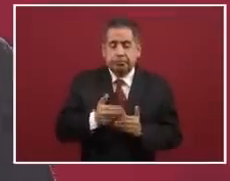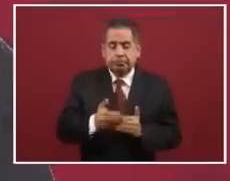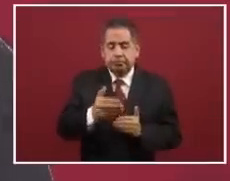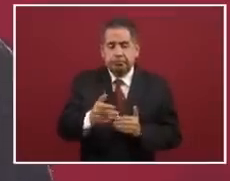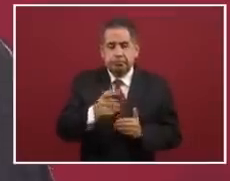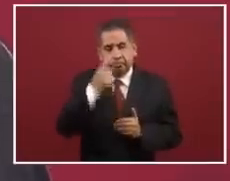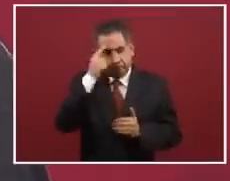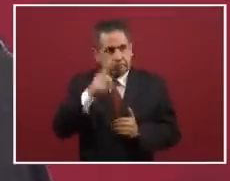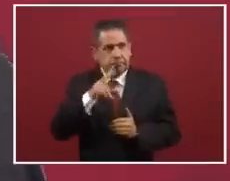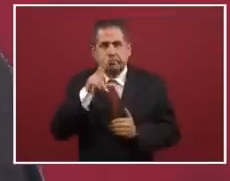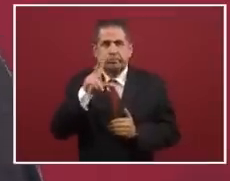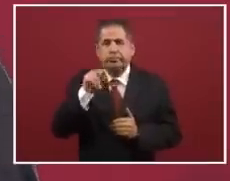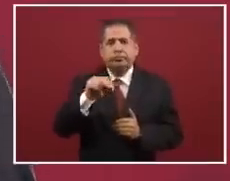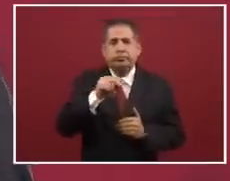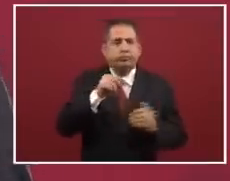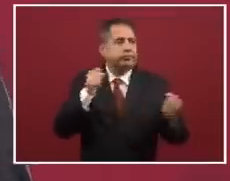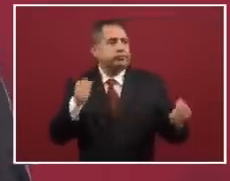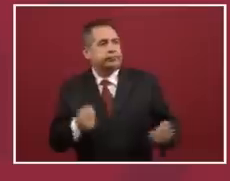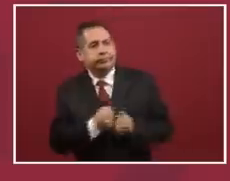evitar la confrontación.